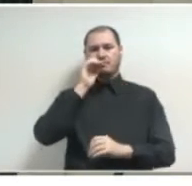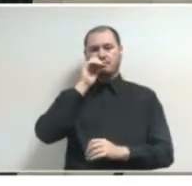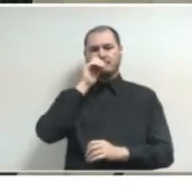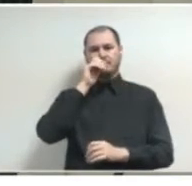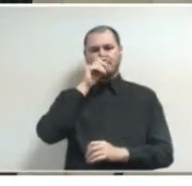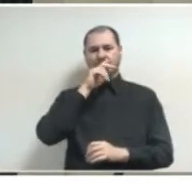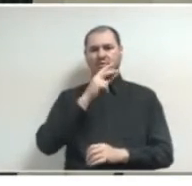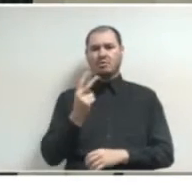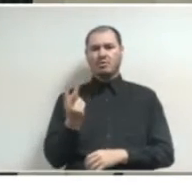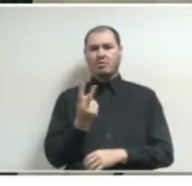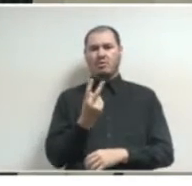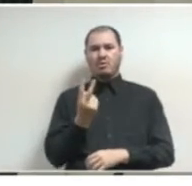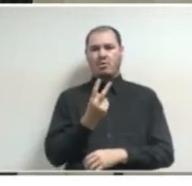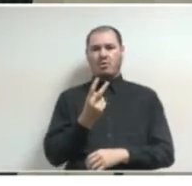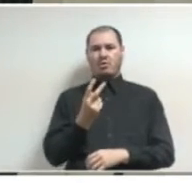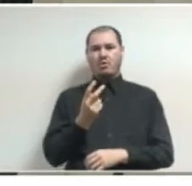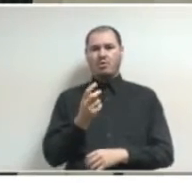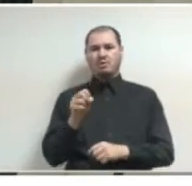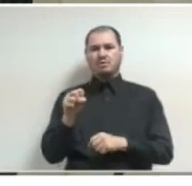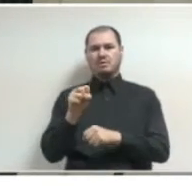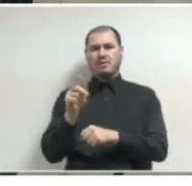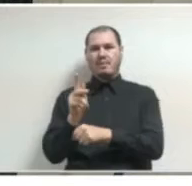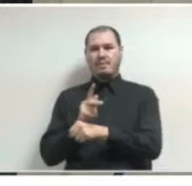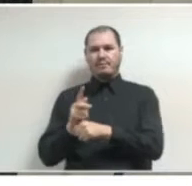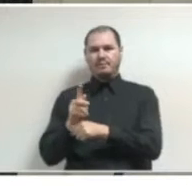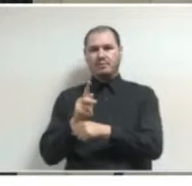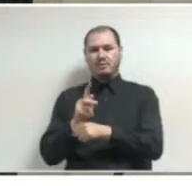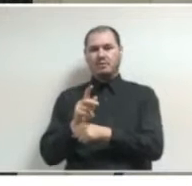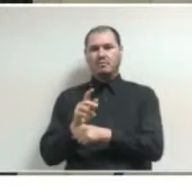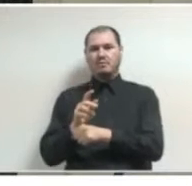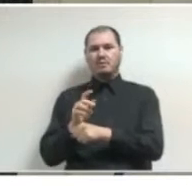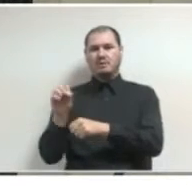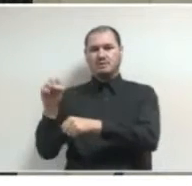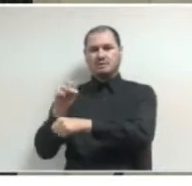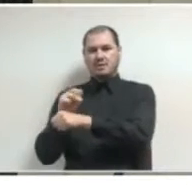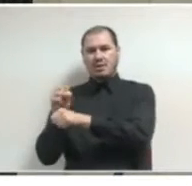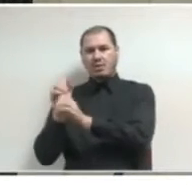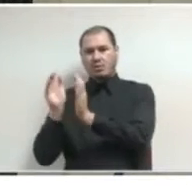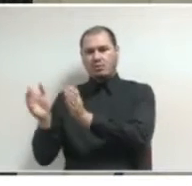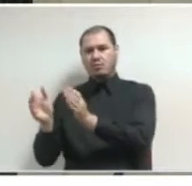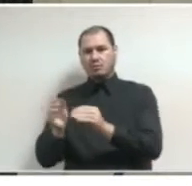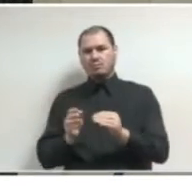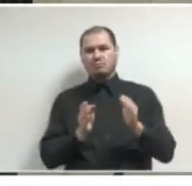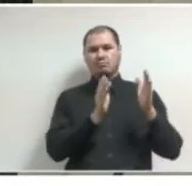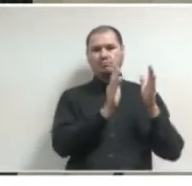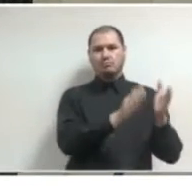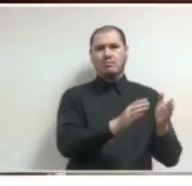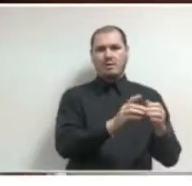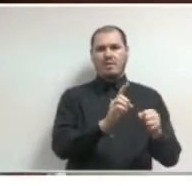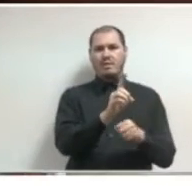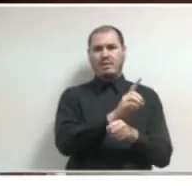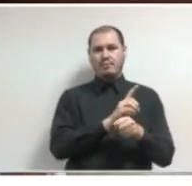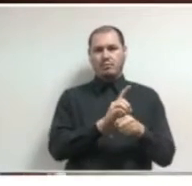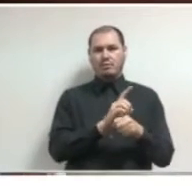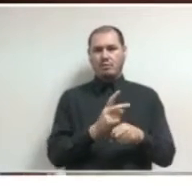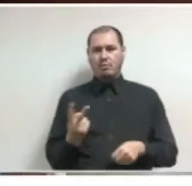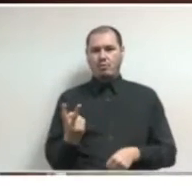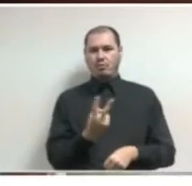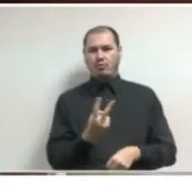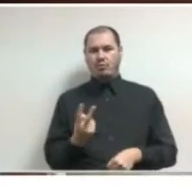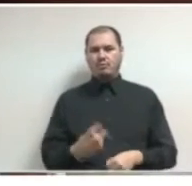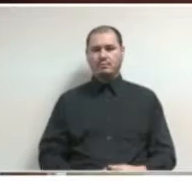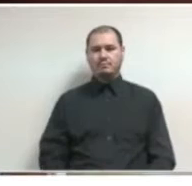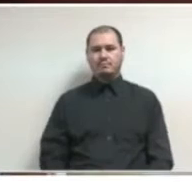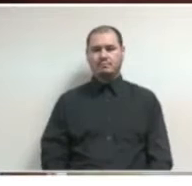TPP, Cámara. Sobre el pedido. Diputado a senadores, Cuérares de Guava. A bienes, en